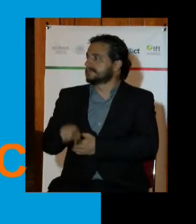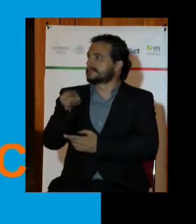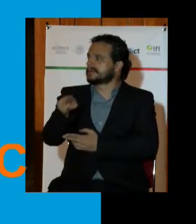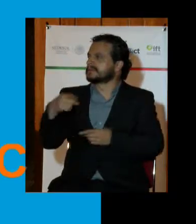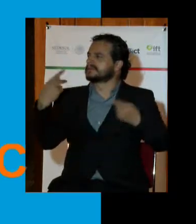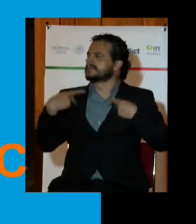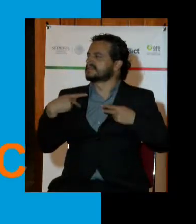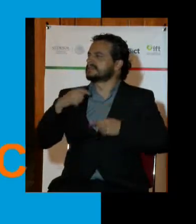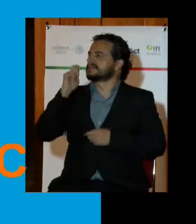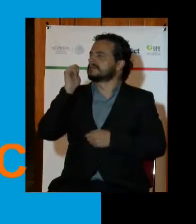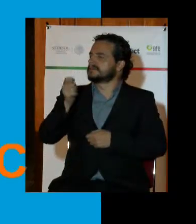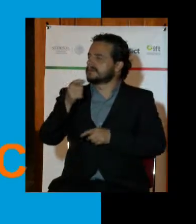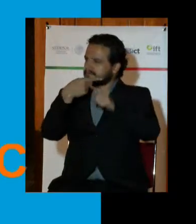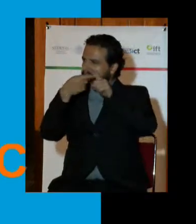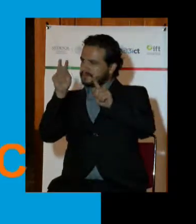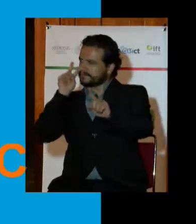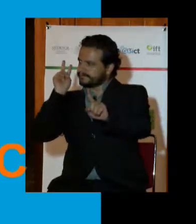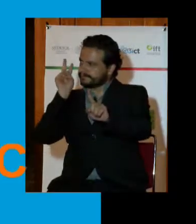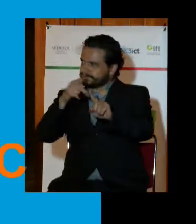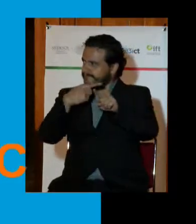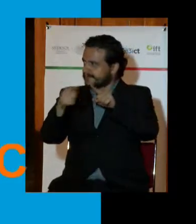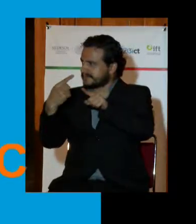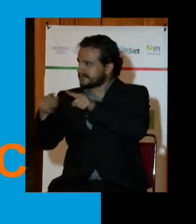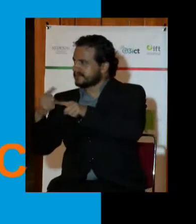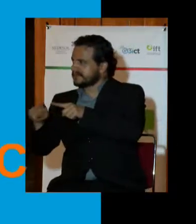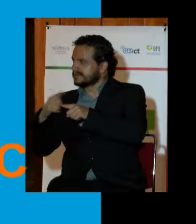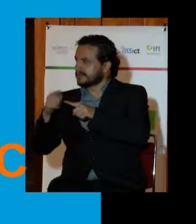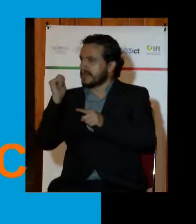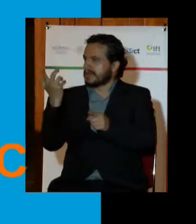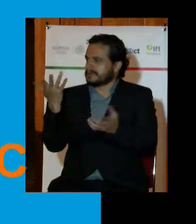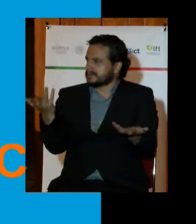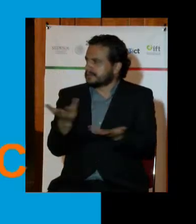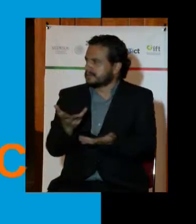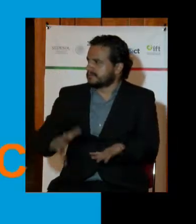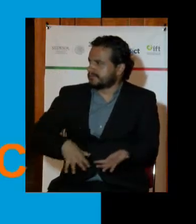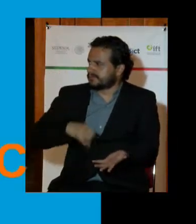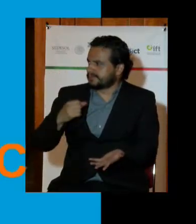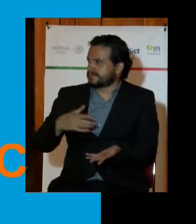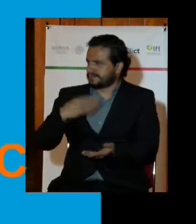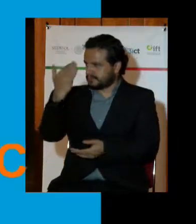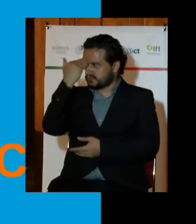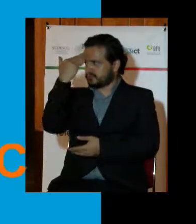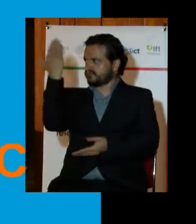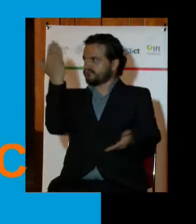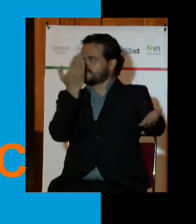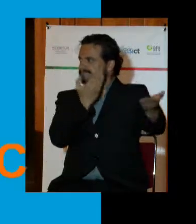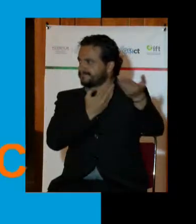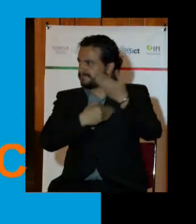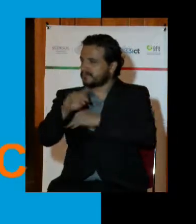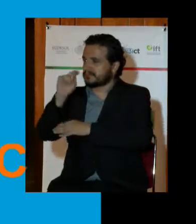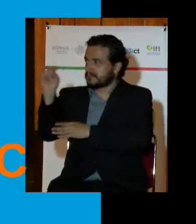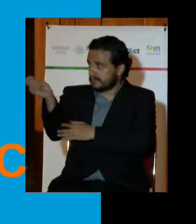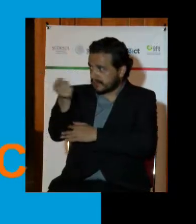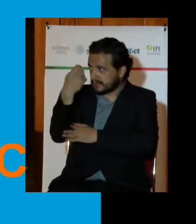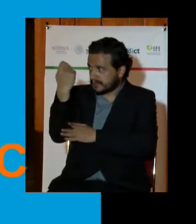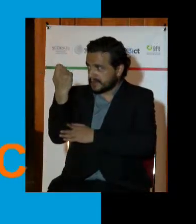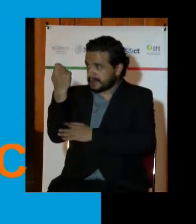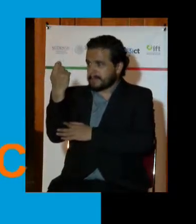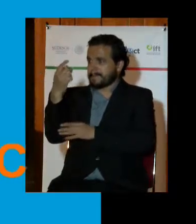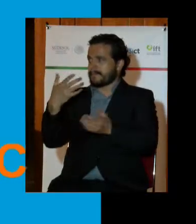desde las personas y de las comunidades, y esto nos va a ayudar a intentar diferentes esfuerzos antes de